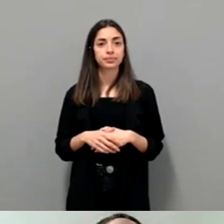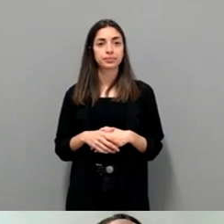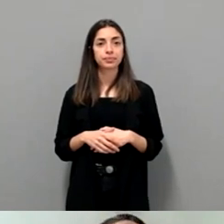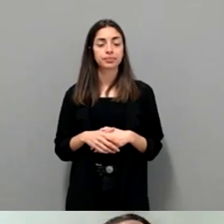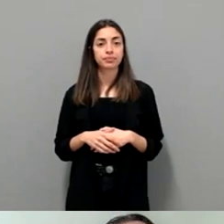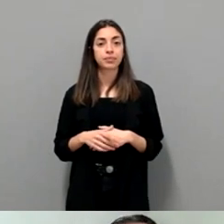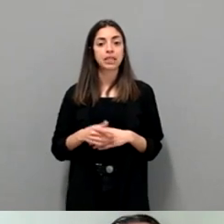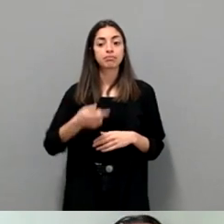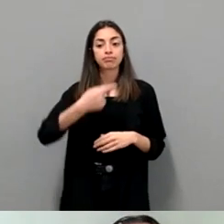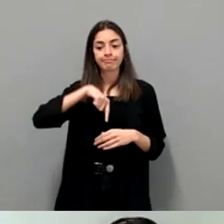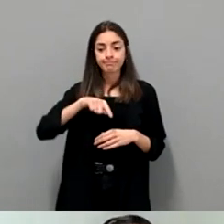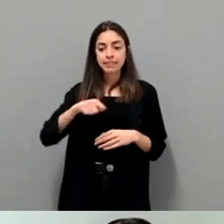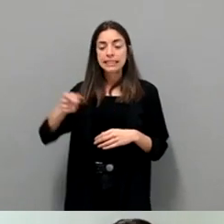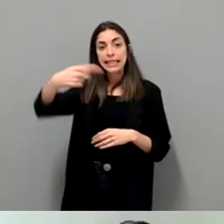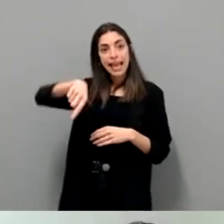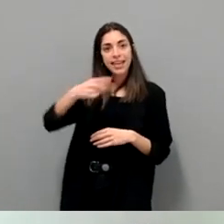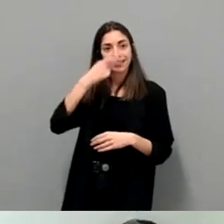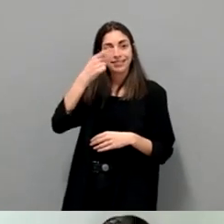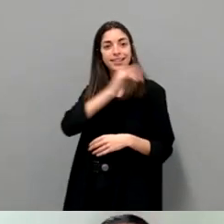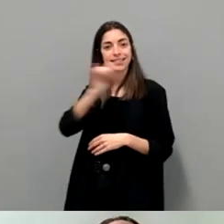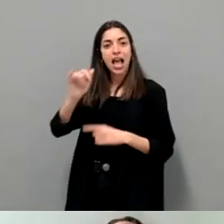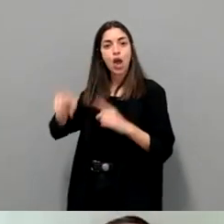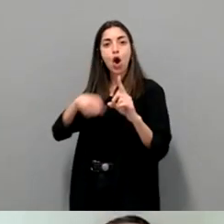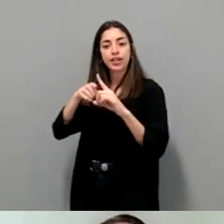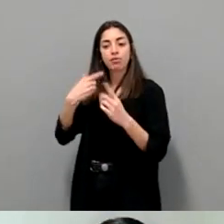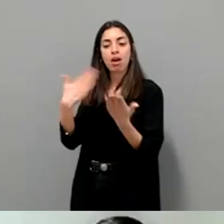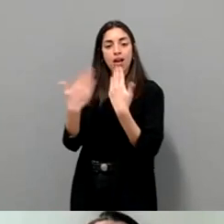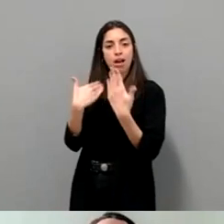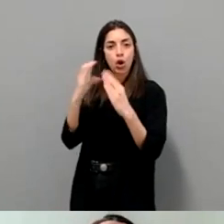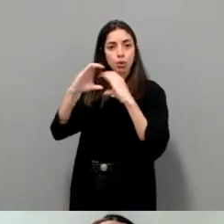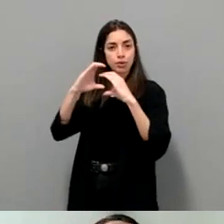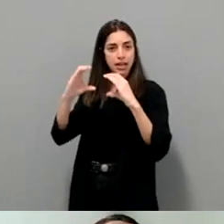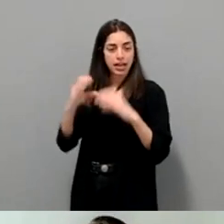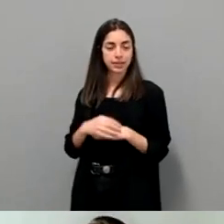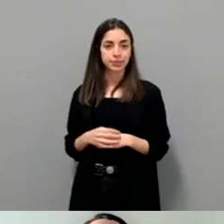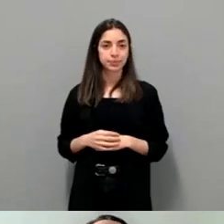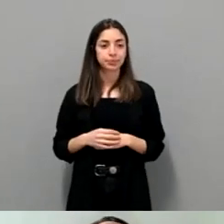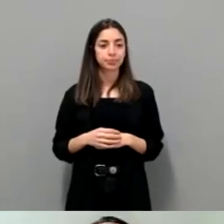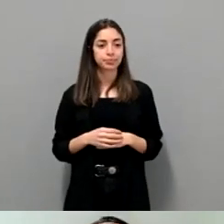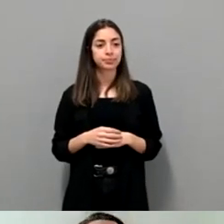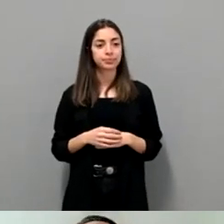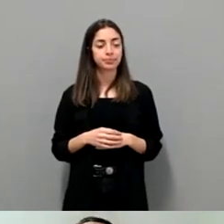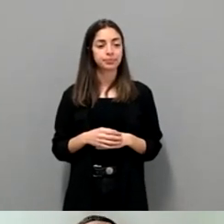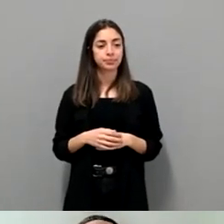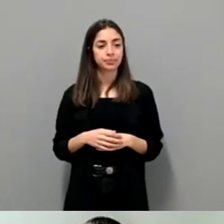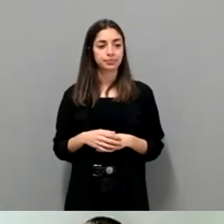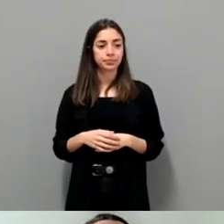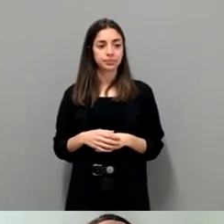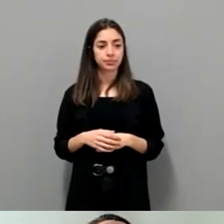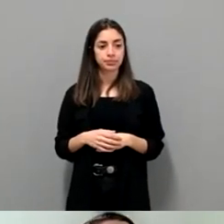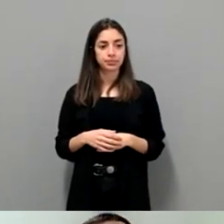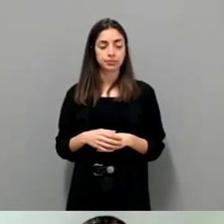Y ponen interés para hablar conmigo. Y entonces puedo